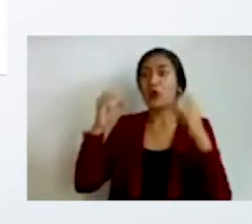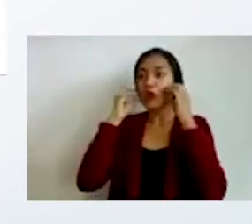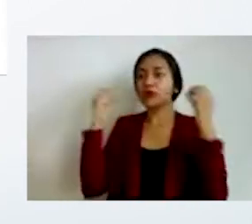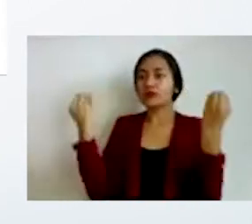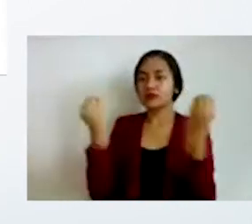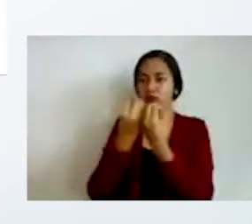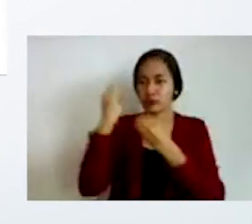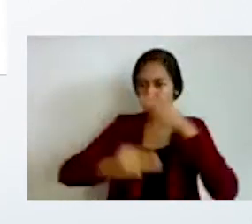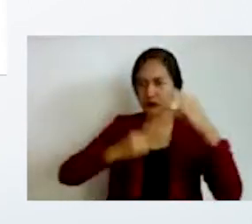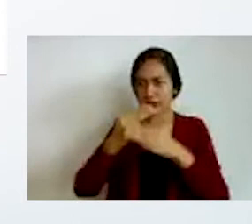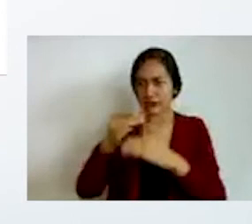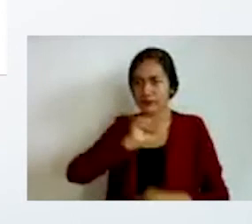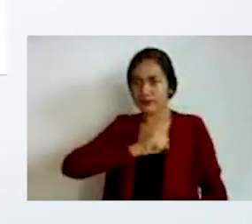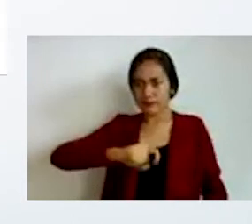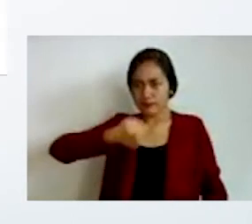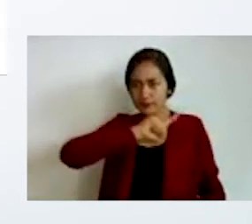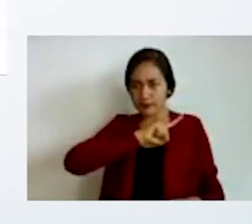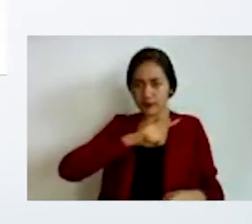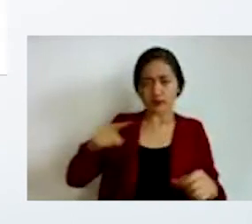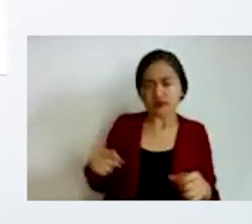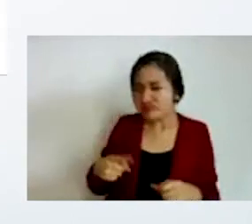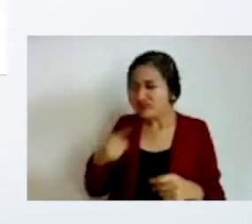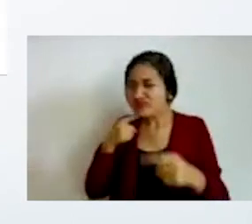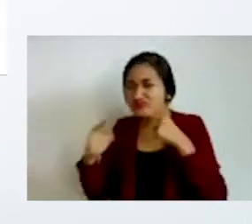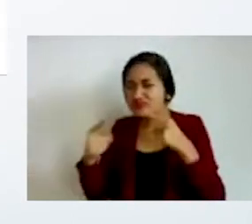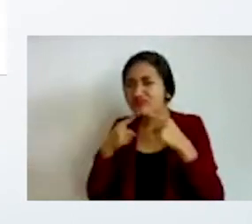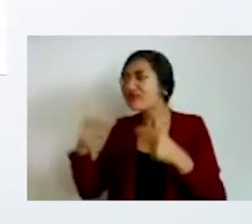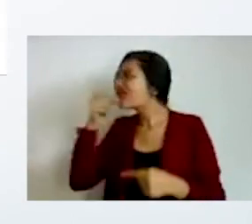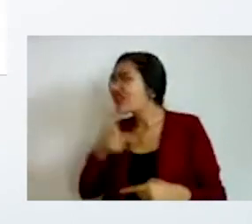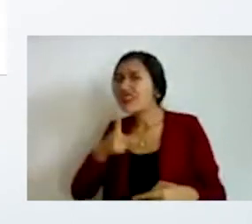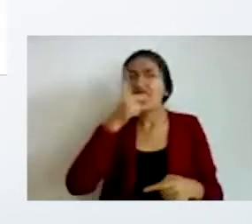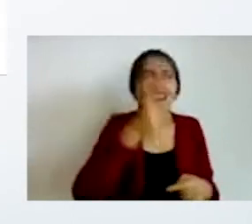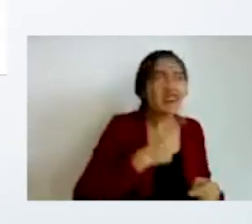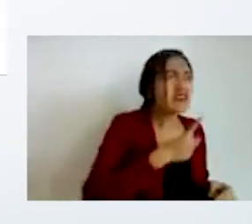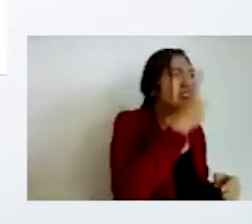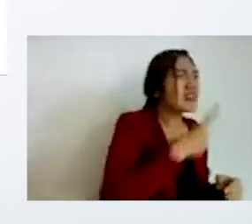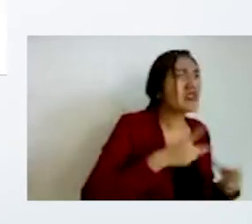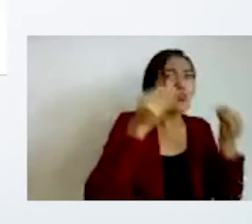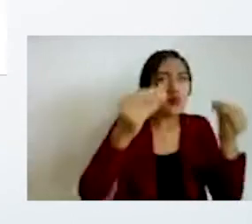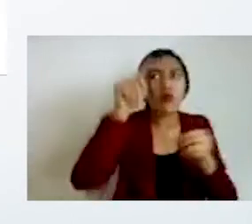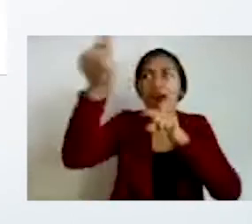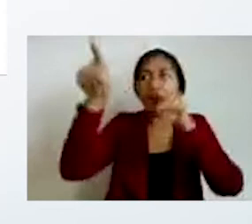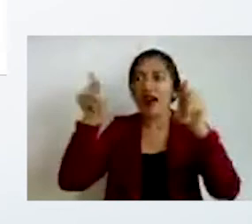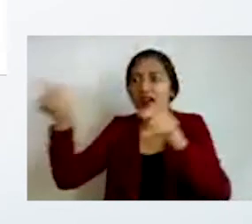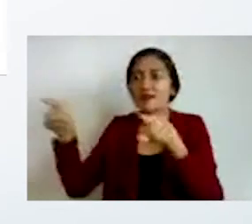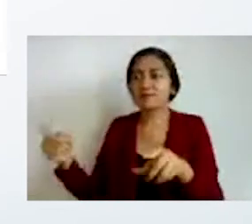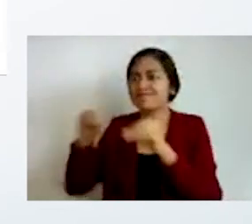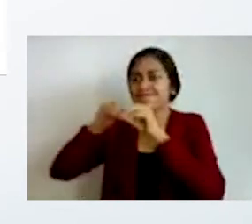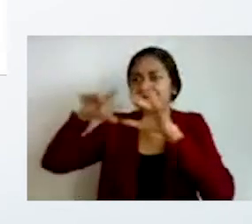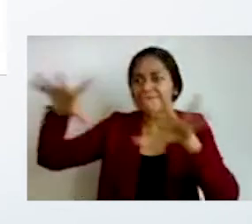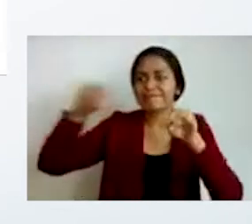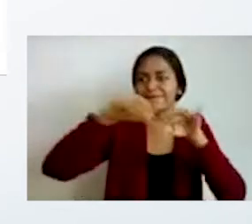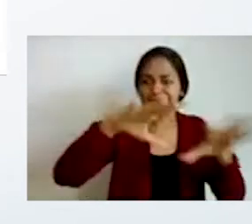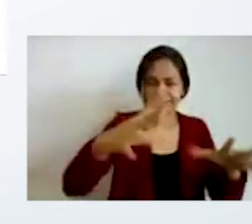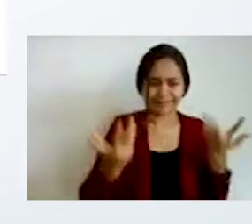ya había recibido muchos reclamos por su pasividad, declaró la existencia de